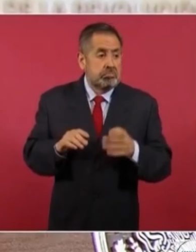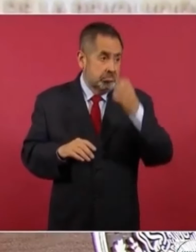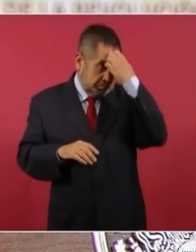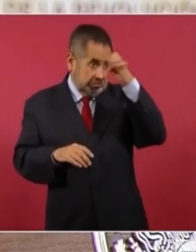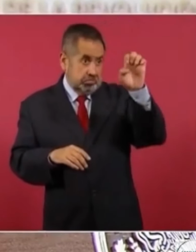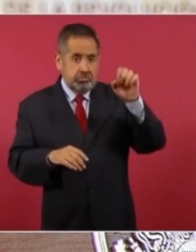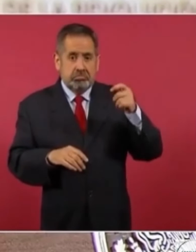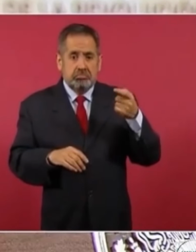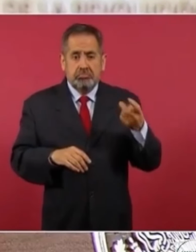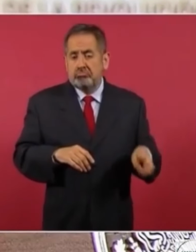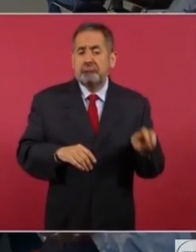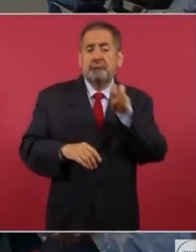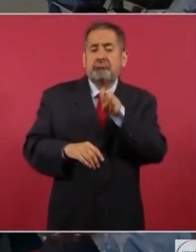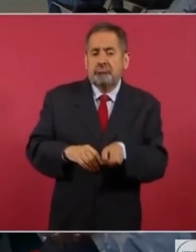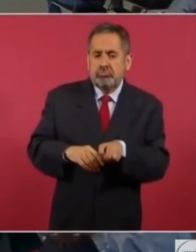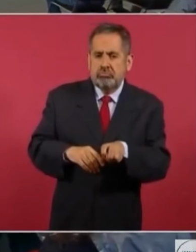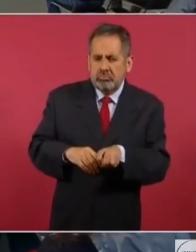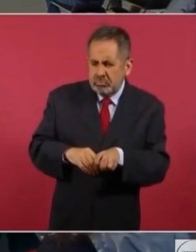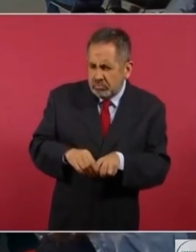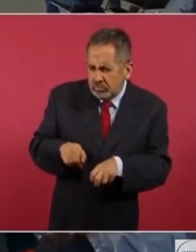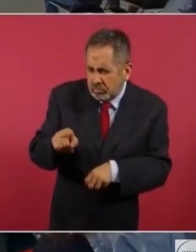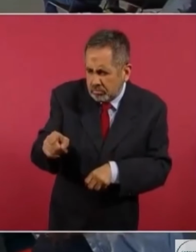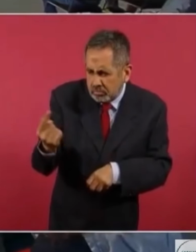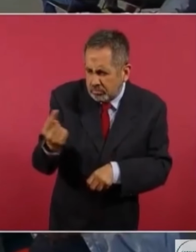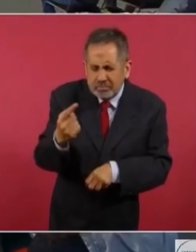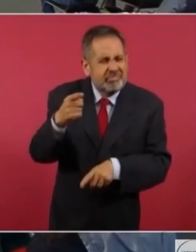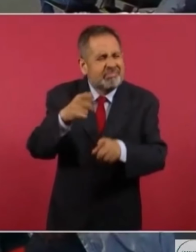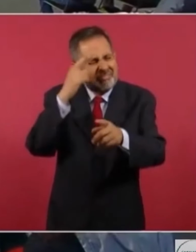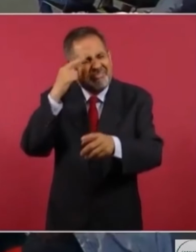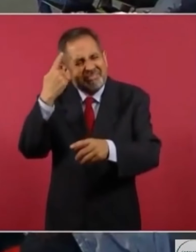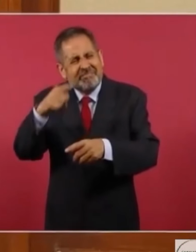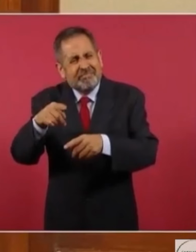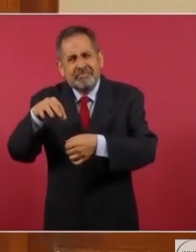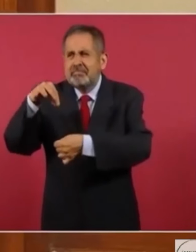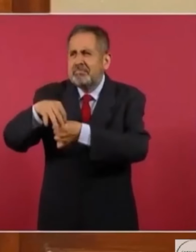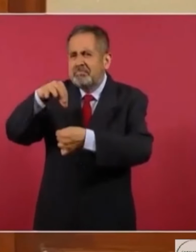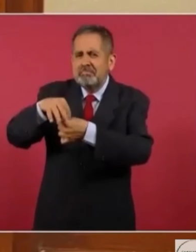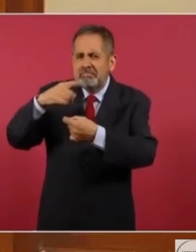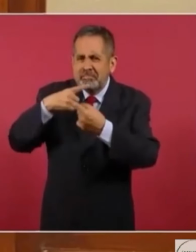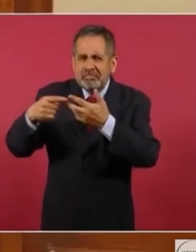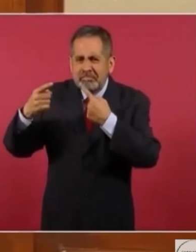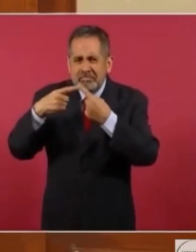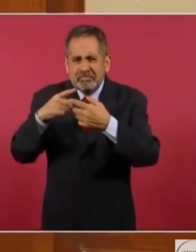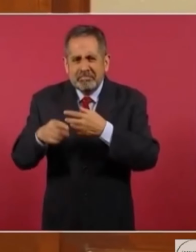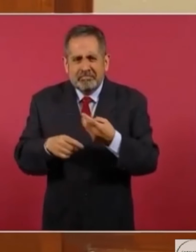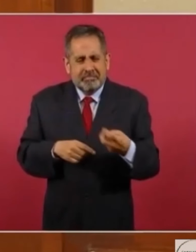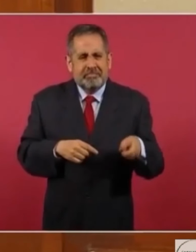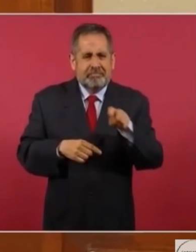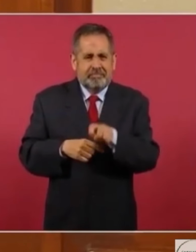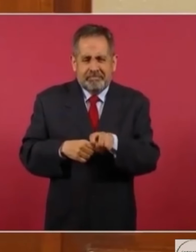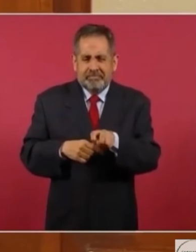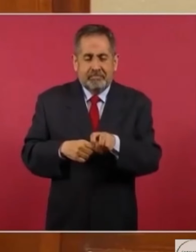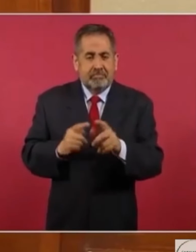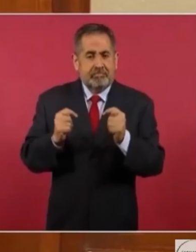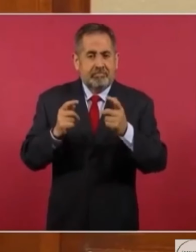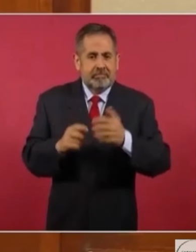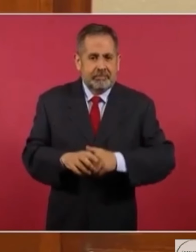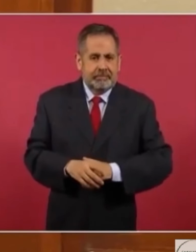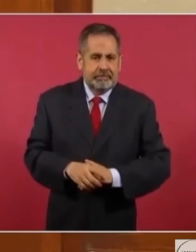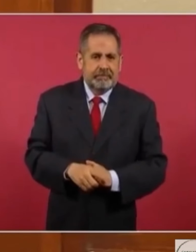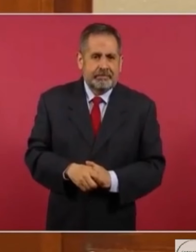y lo detectaron? No sé para qué era, qué se estaba discutiendo. Sí.